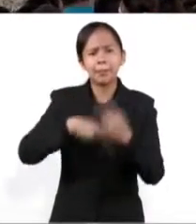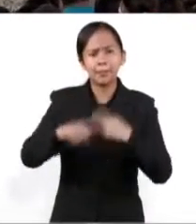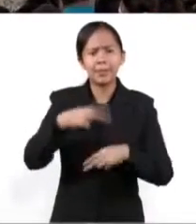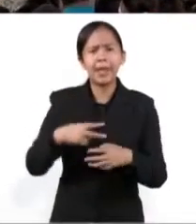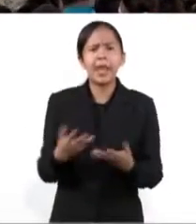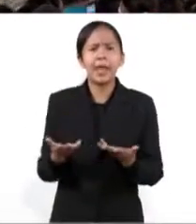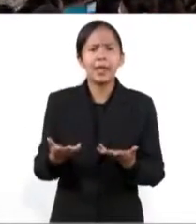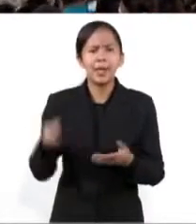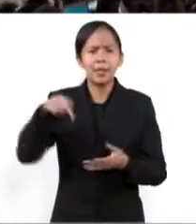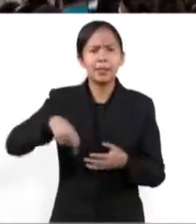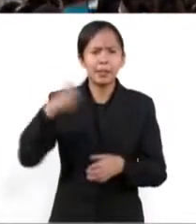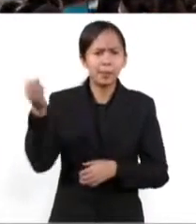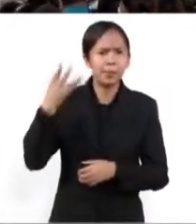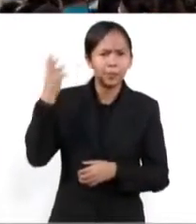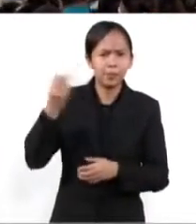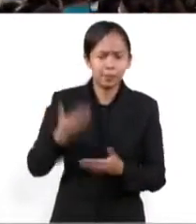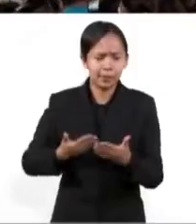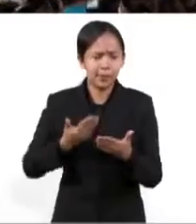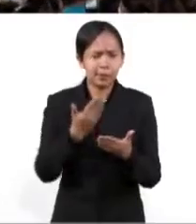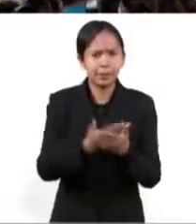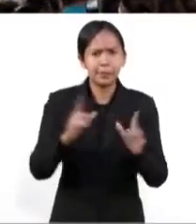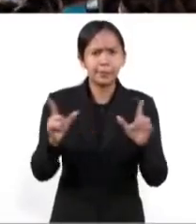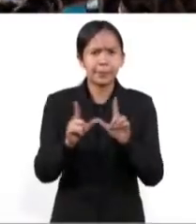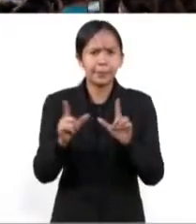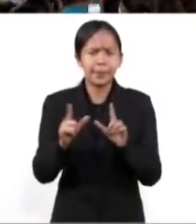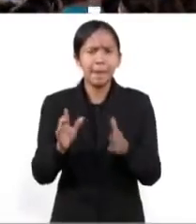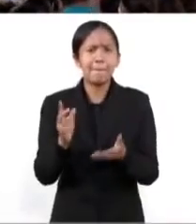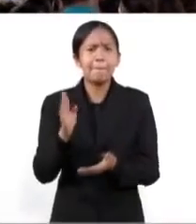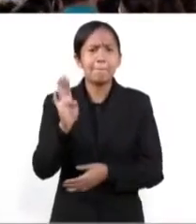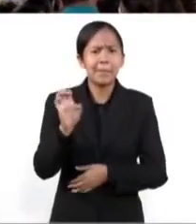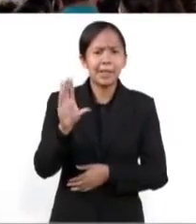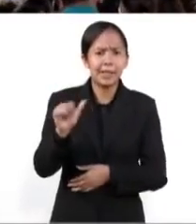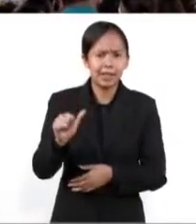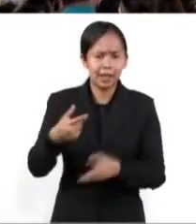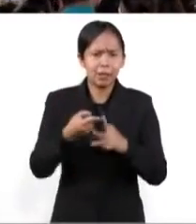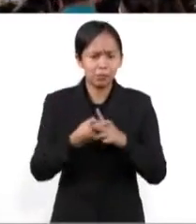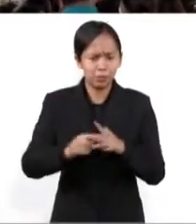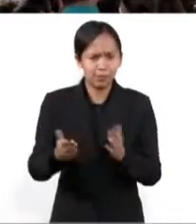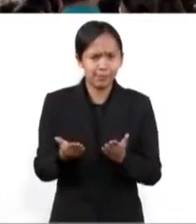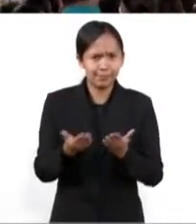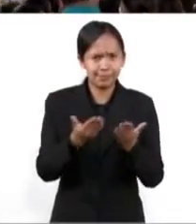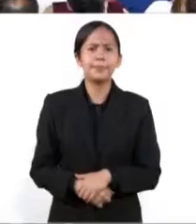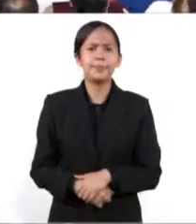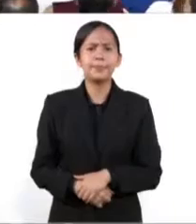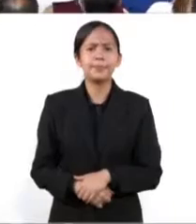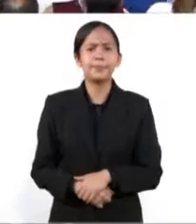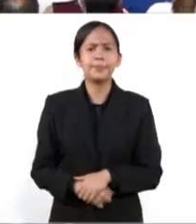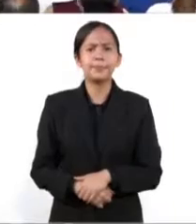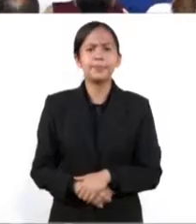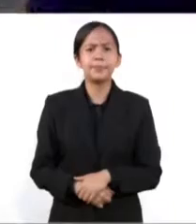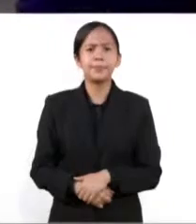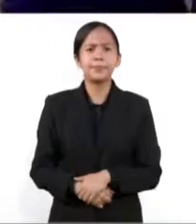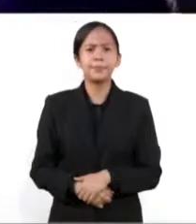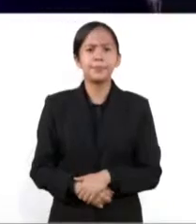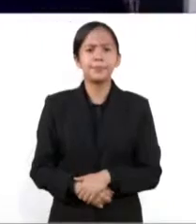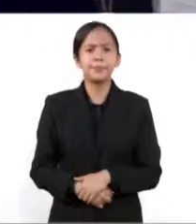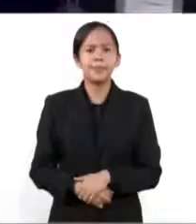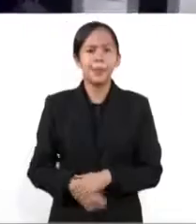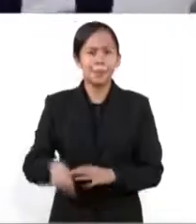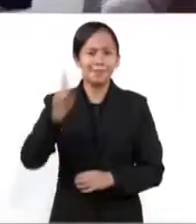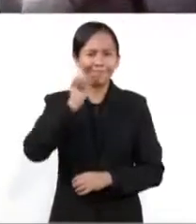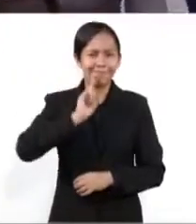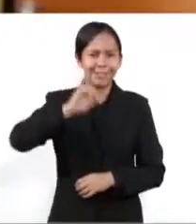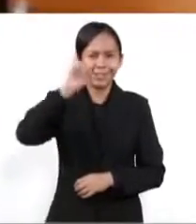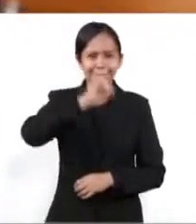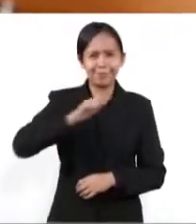acto de entrega de tarjetas Bienestar para Niñas y Niños, Mi Beca para Empezar. Para nuestra jefa de gobierno, la